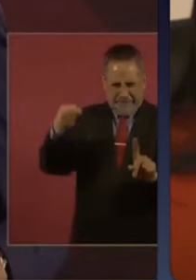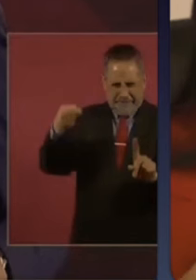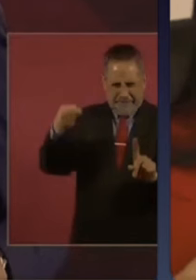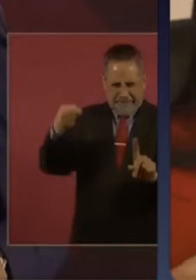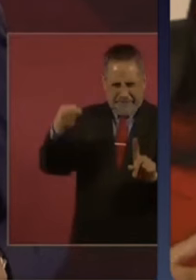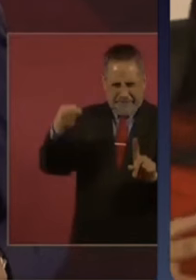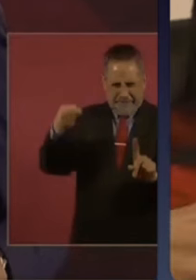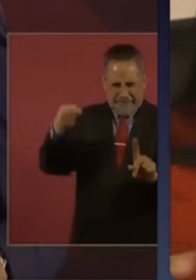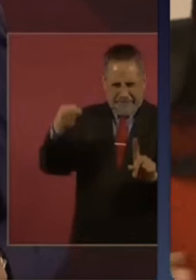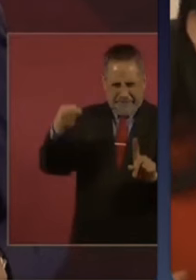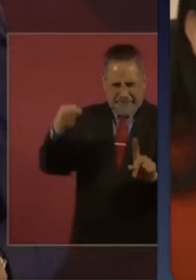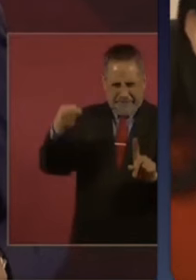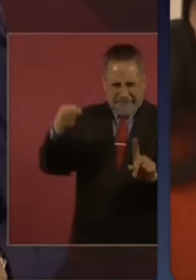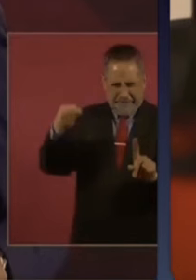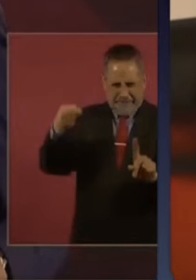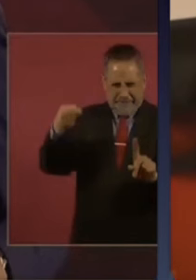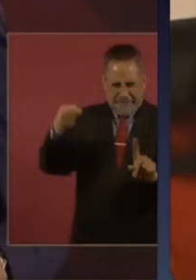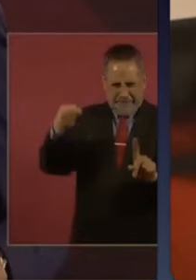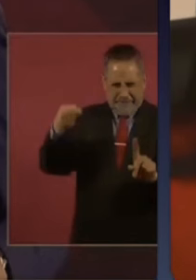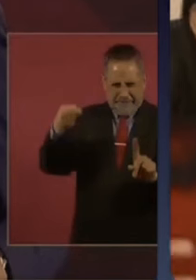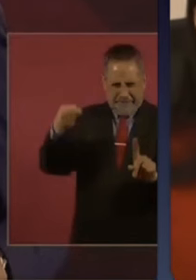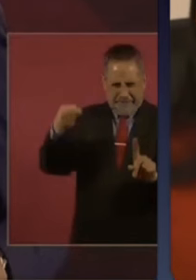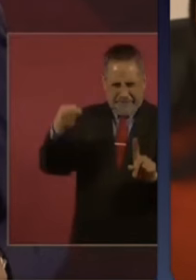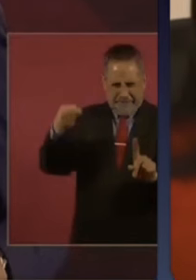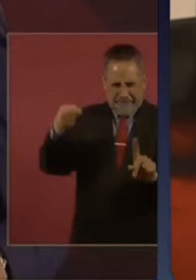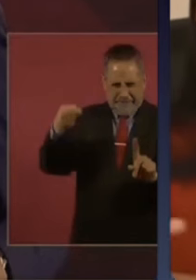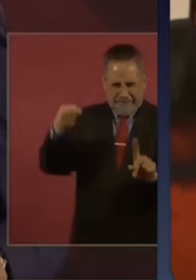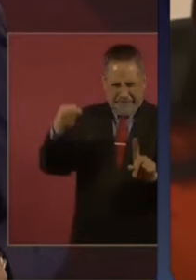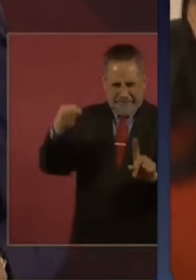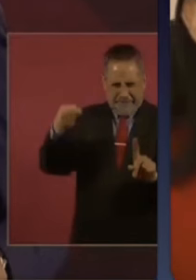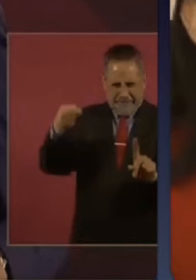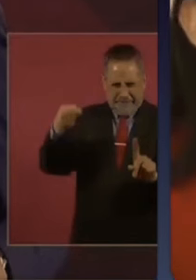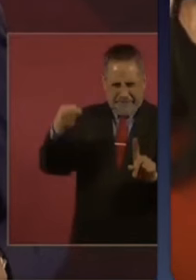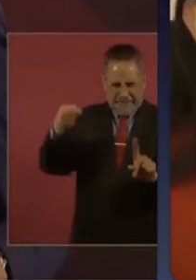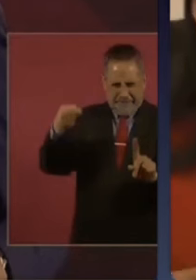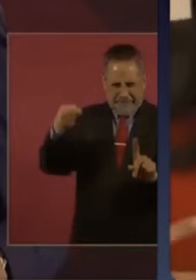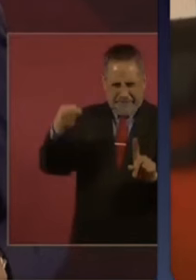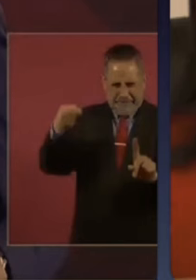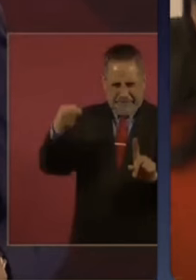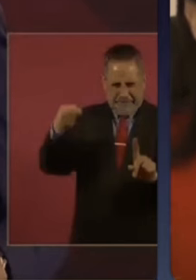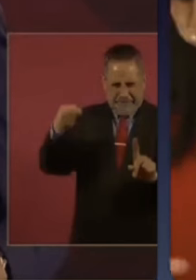círculo de debate. Aquí no se vale que uno se sienta